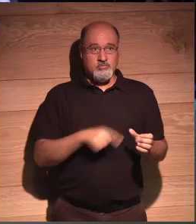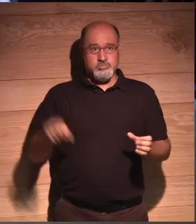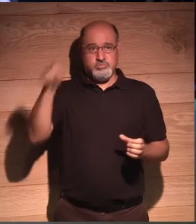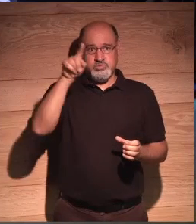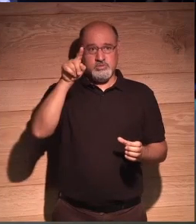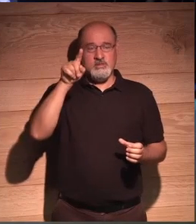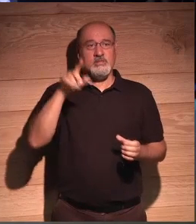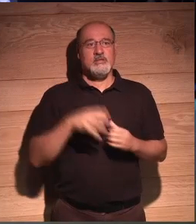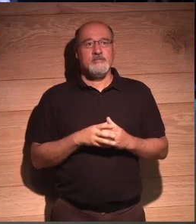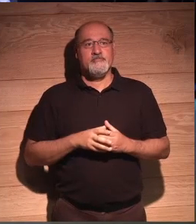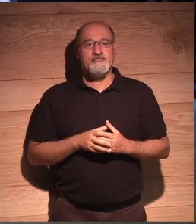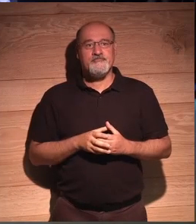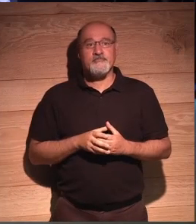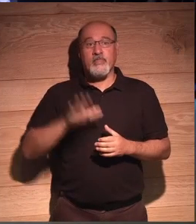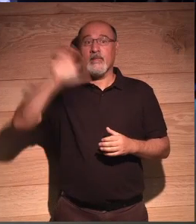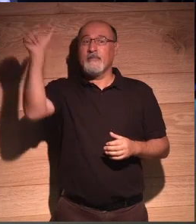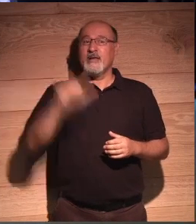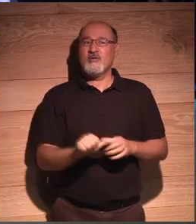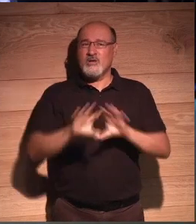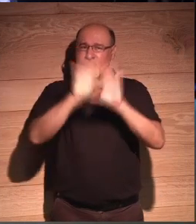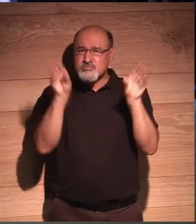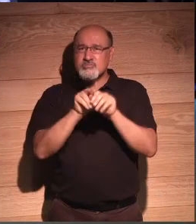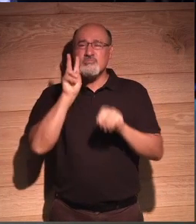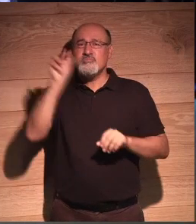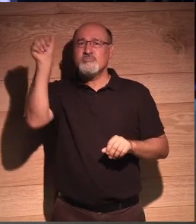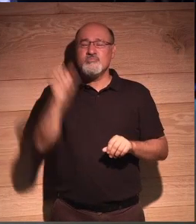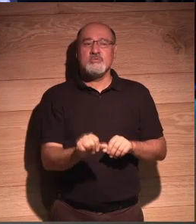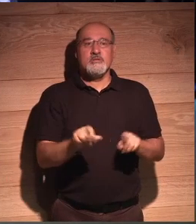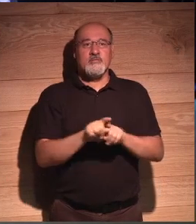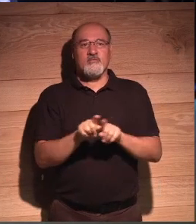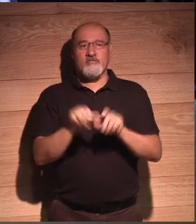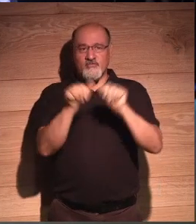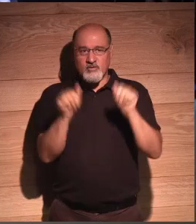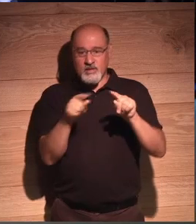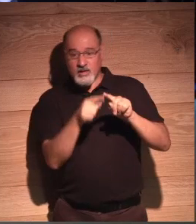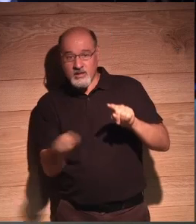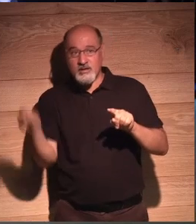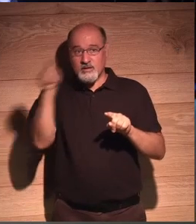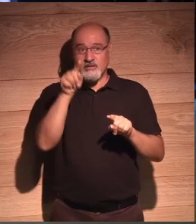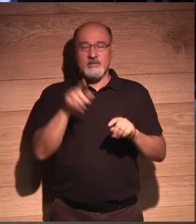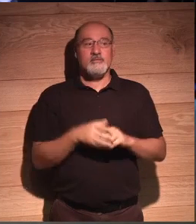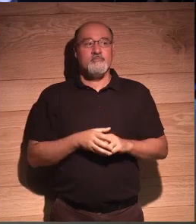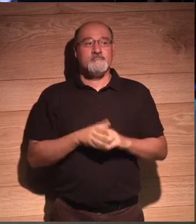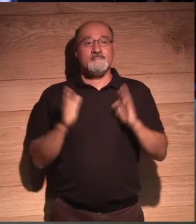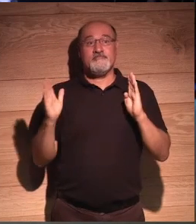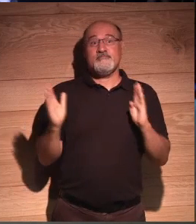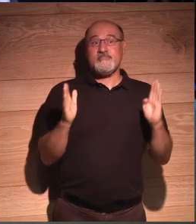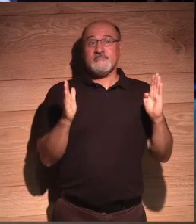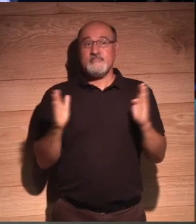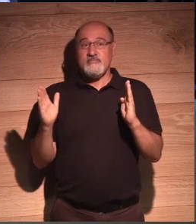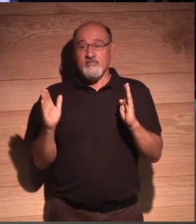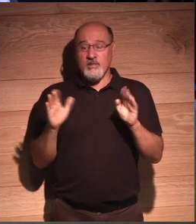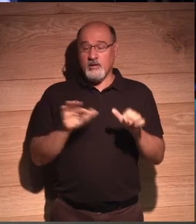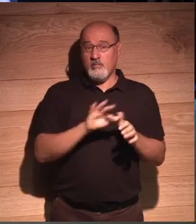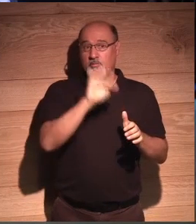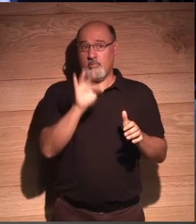también lo hacen, ¿eh? Si ves sí, en todas las pelis, bueno, es como... la pintan un poco torcida. Entre otras cosas, porque además, mientras estás yendo de un